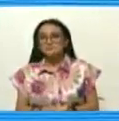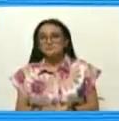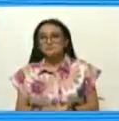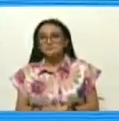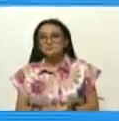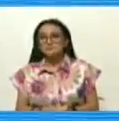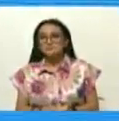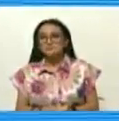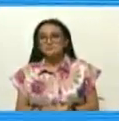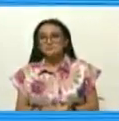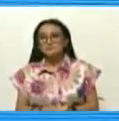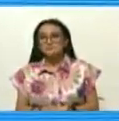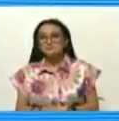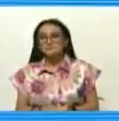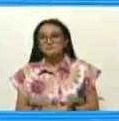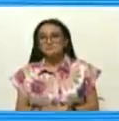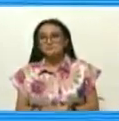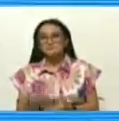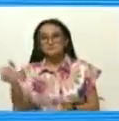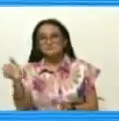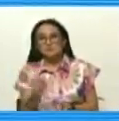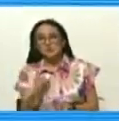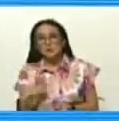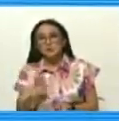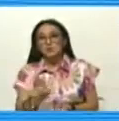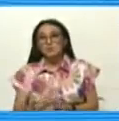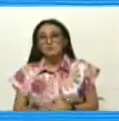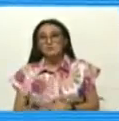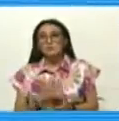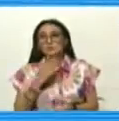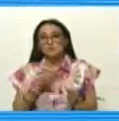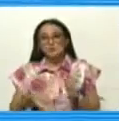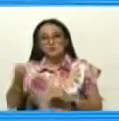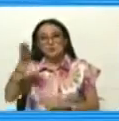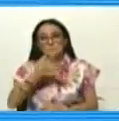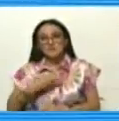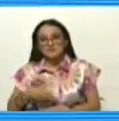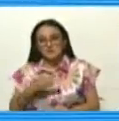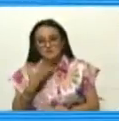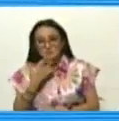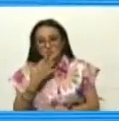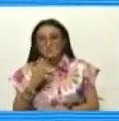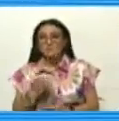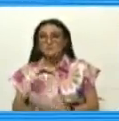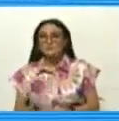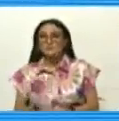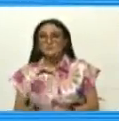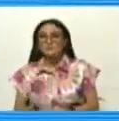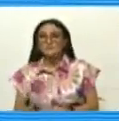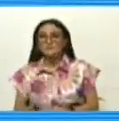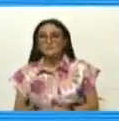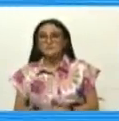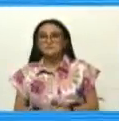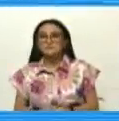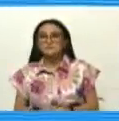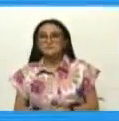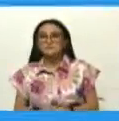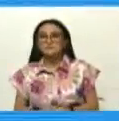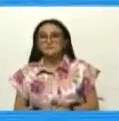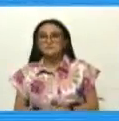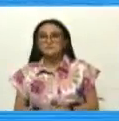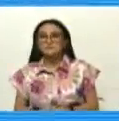El que lleva uno. ¿Y si eso lo llevamos a una presidencia de la República? Donde alguien